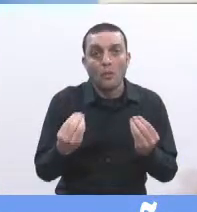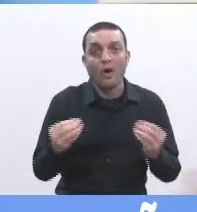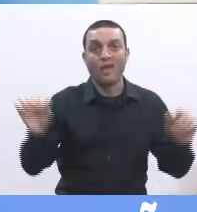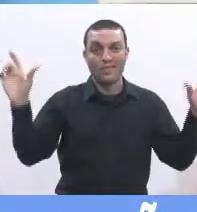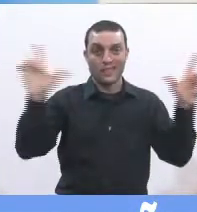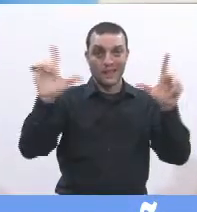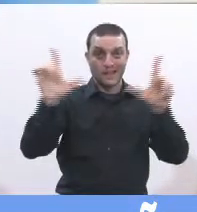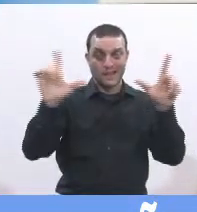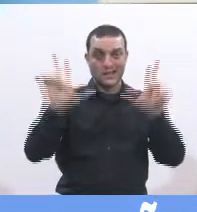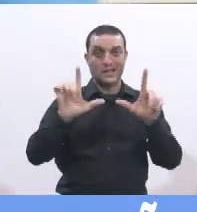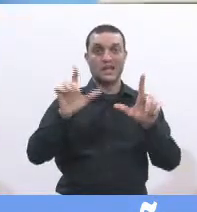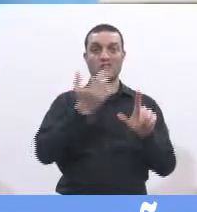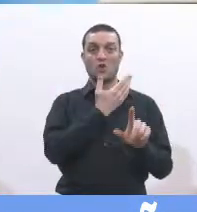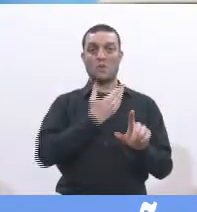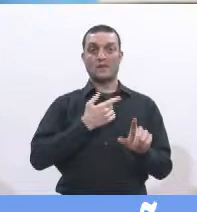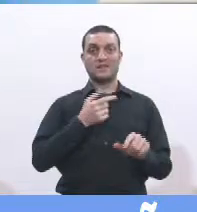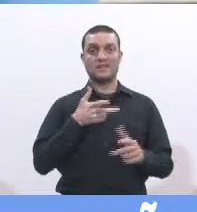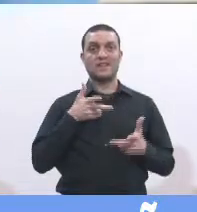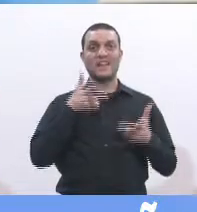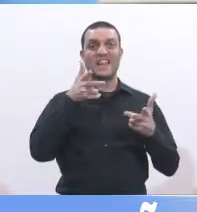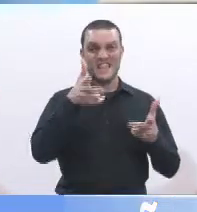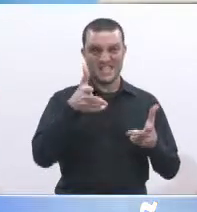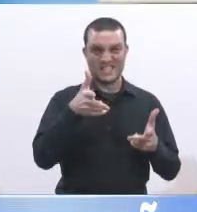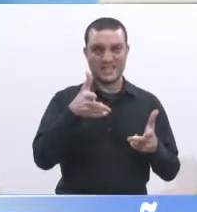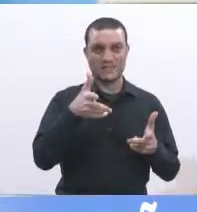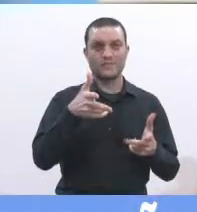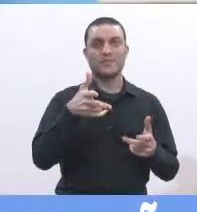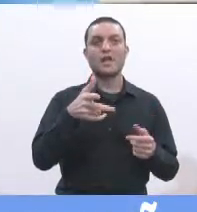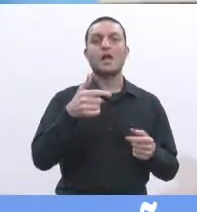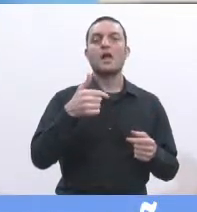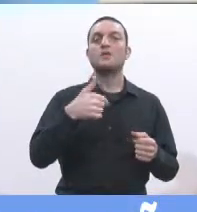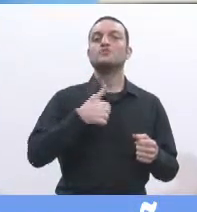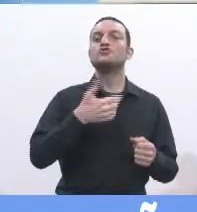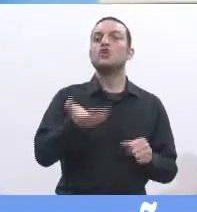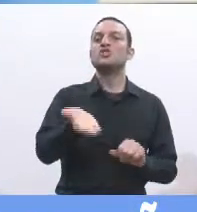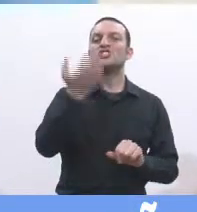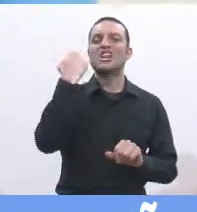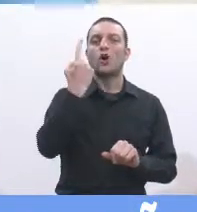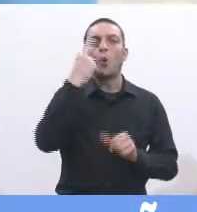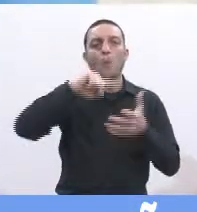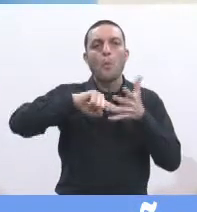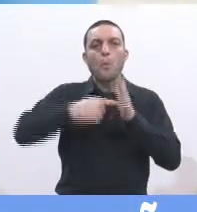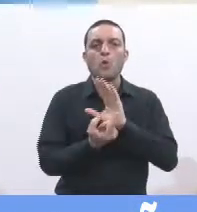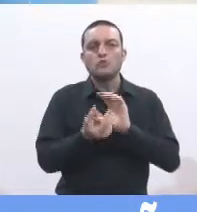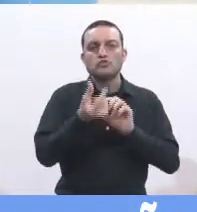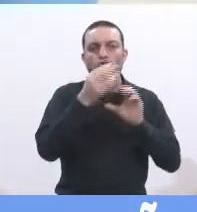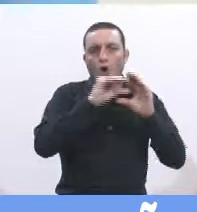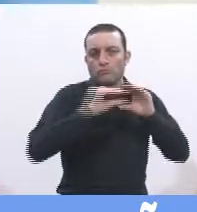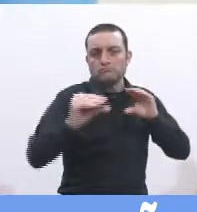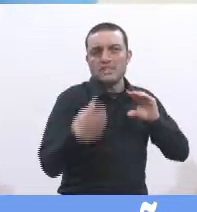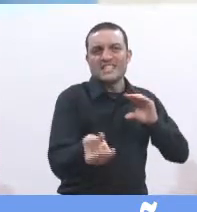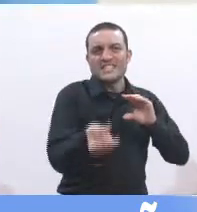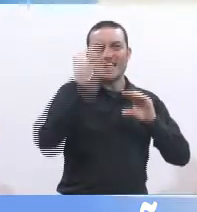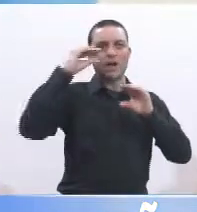presidente diciéndole a una provincia que le iba a sacar un punto de coparticipación. En el medio de una pandemia que